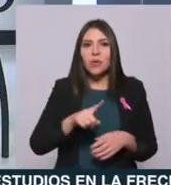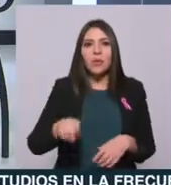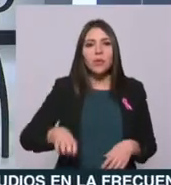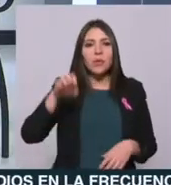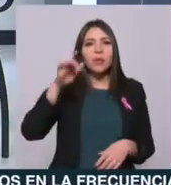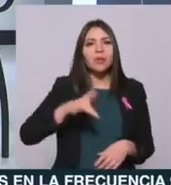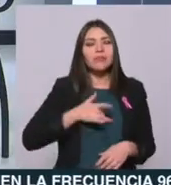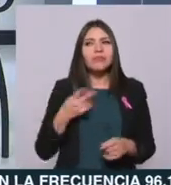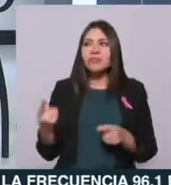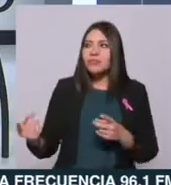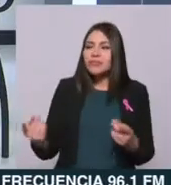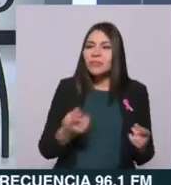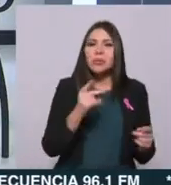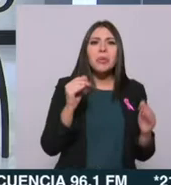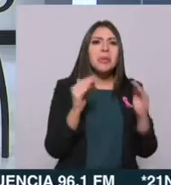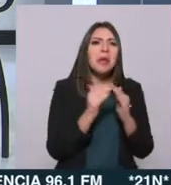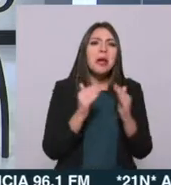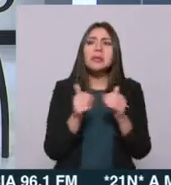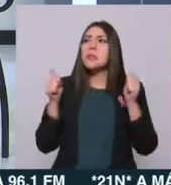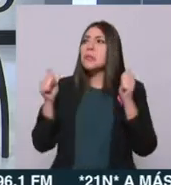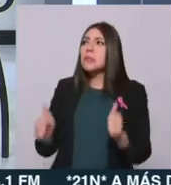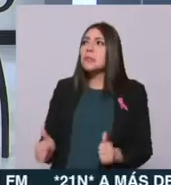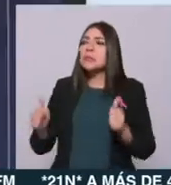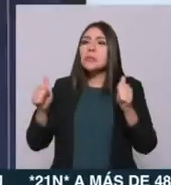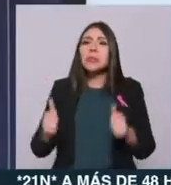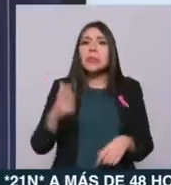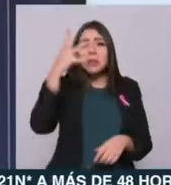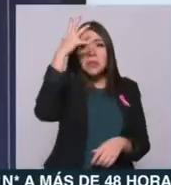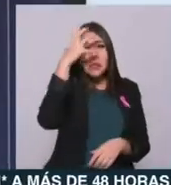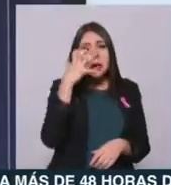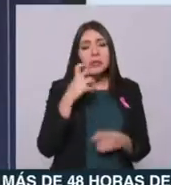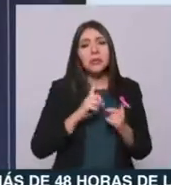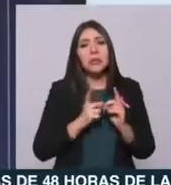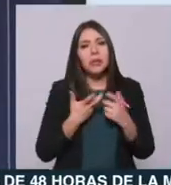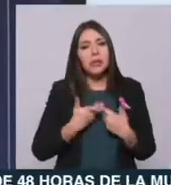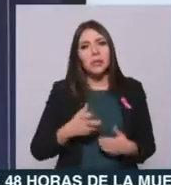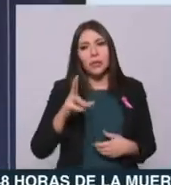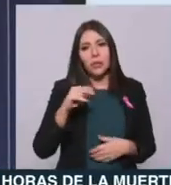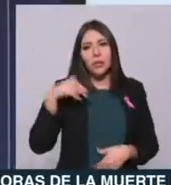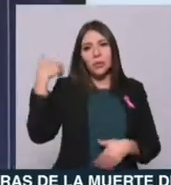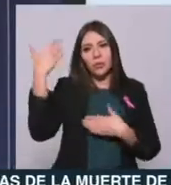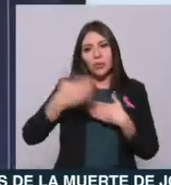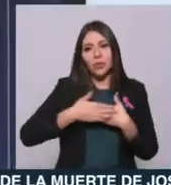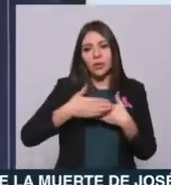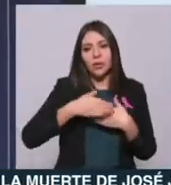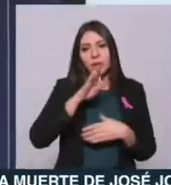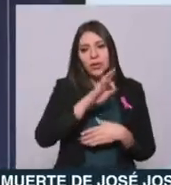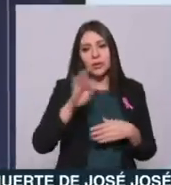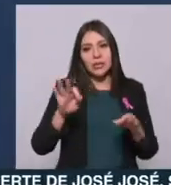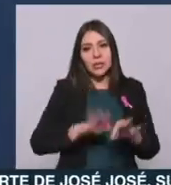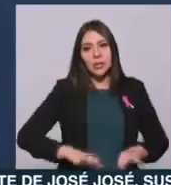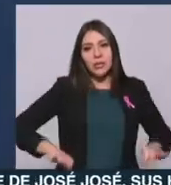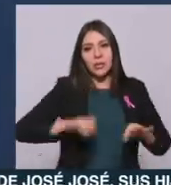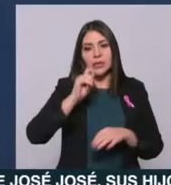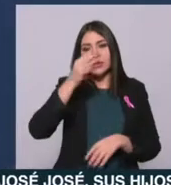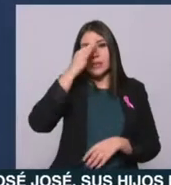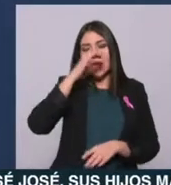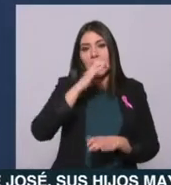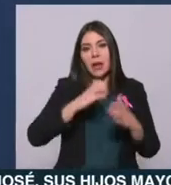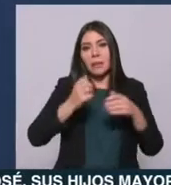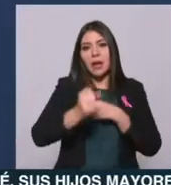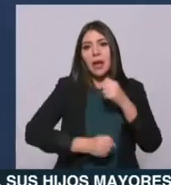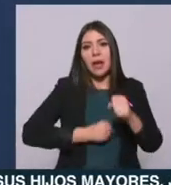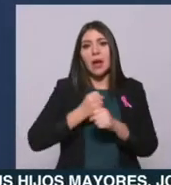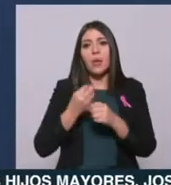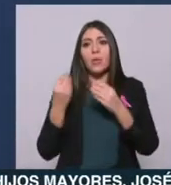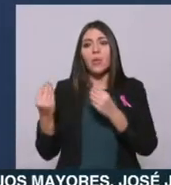casa solos, experimentando tristeza, soledad o depresión. Se acerca una fecha o una temporada importante que ya es el fin de año y que pues para